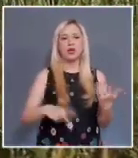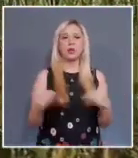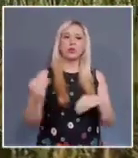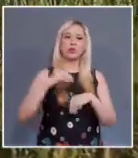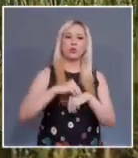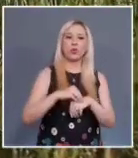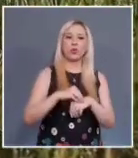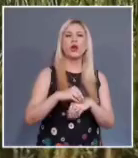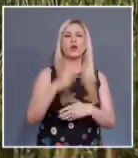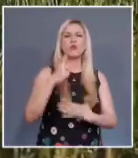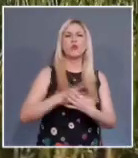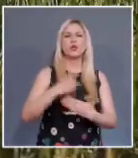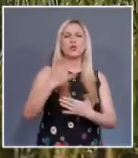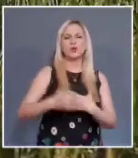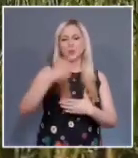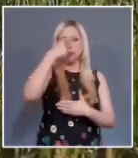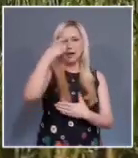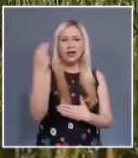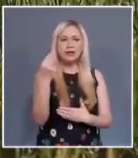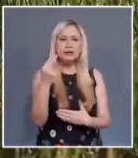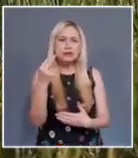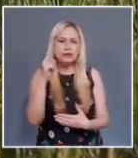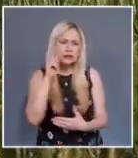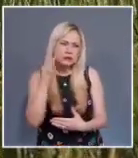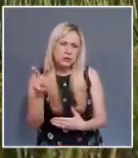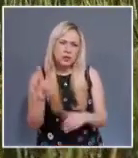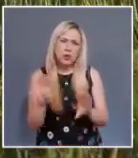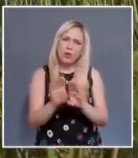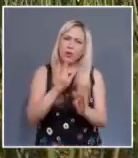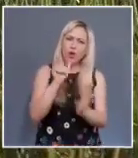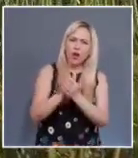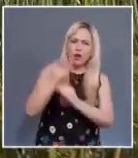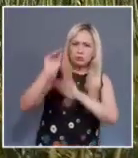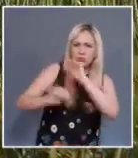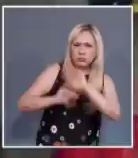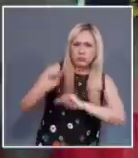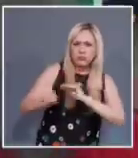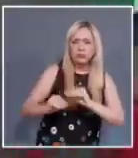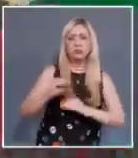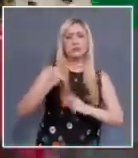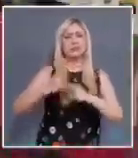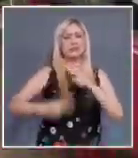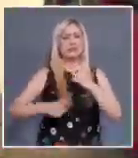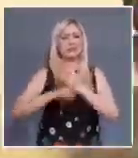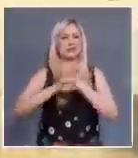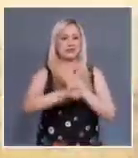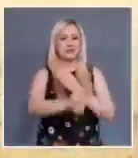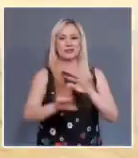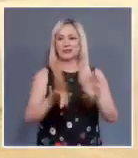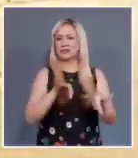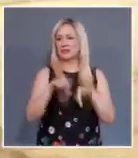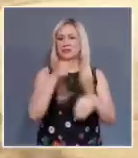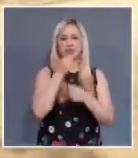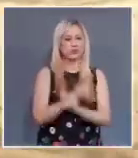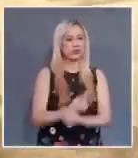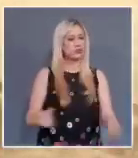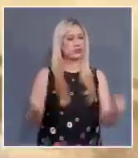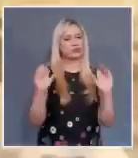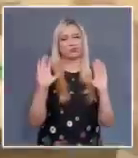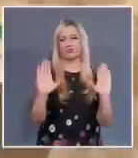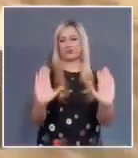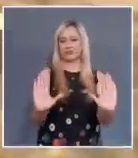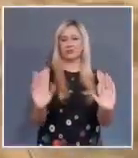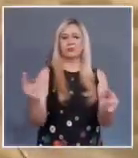generar datos para el desarrollo de leyes y políticas para la prevención y combate del trabajo infantil y mejorar la cooperación regional en el